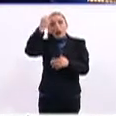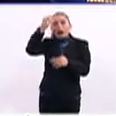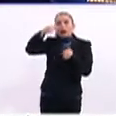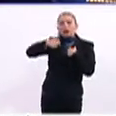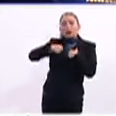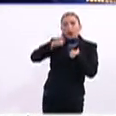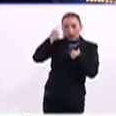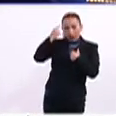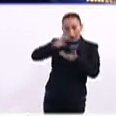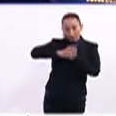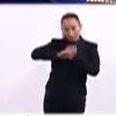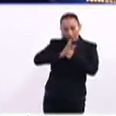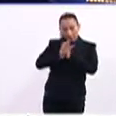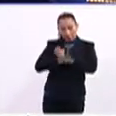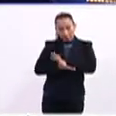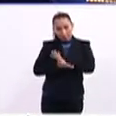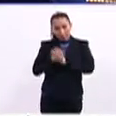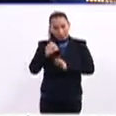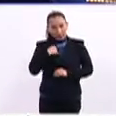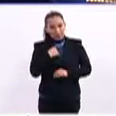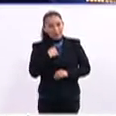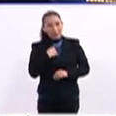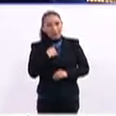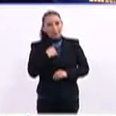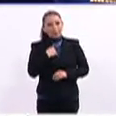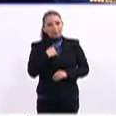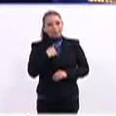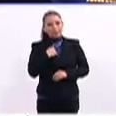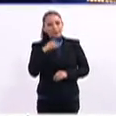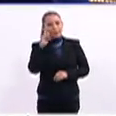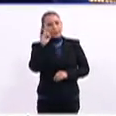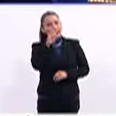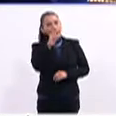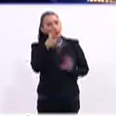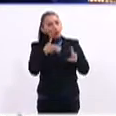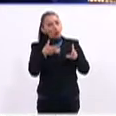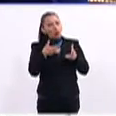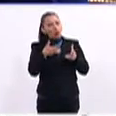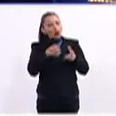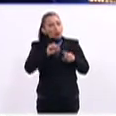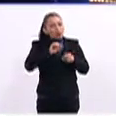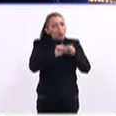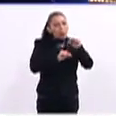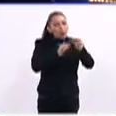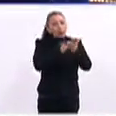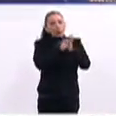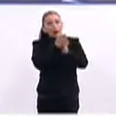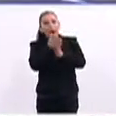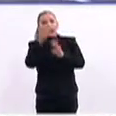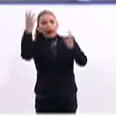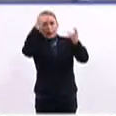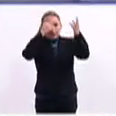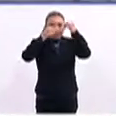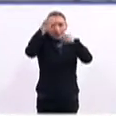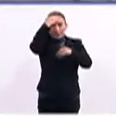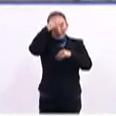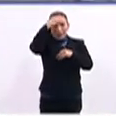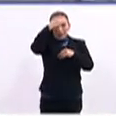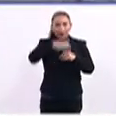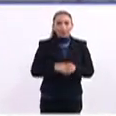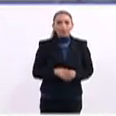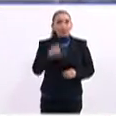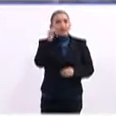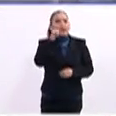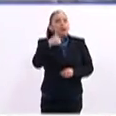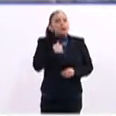circunstancias para que finalmente yo encontrara un camino que mezclara todas esas experiencias, ¿no?